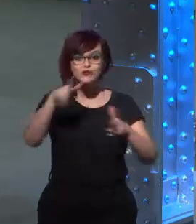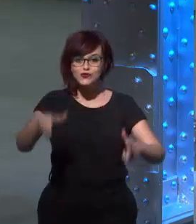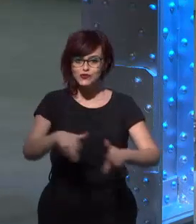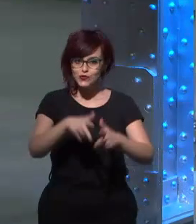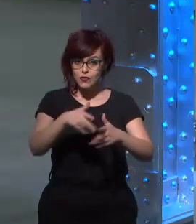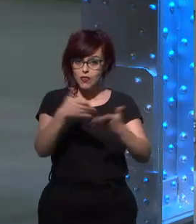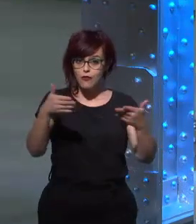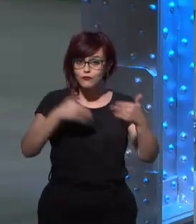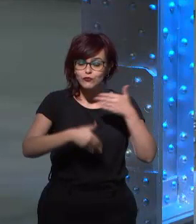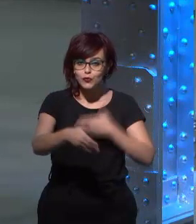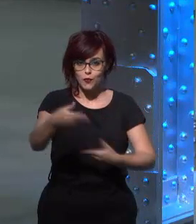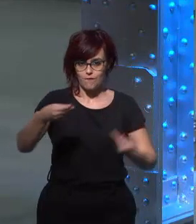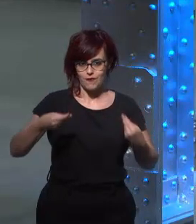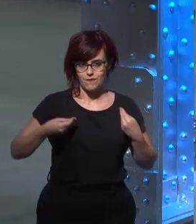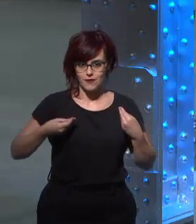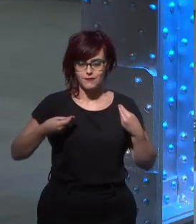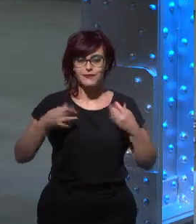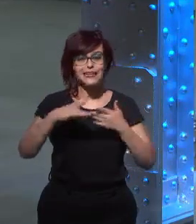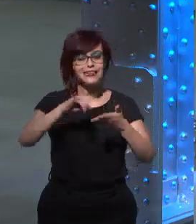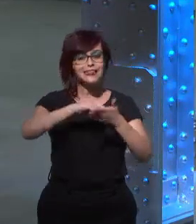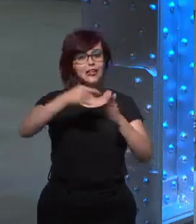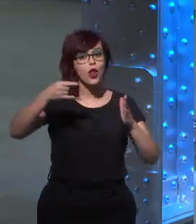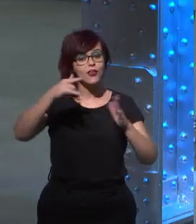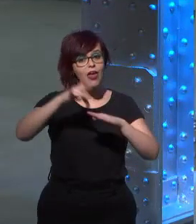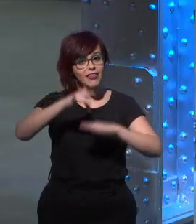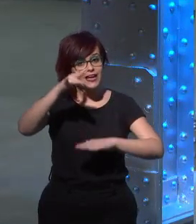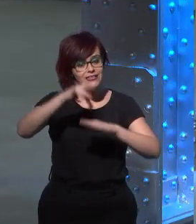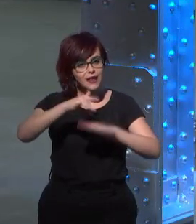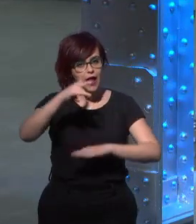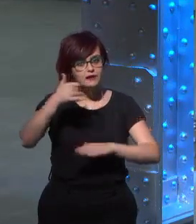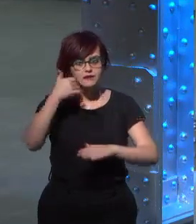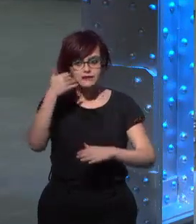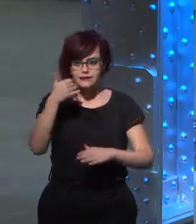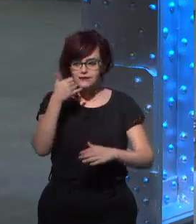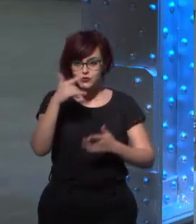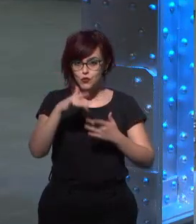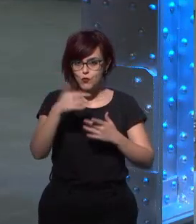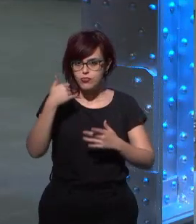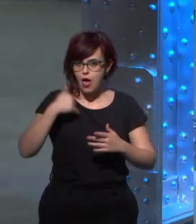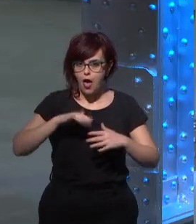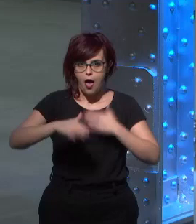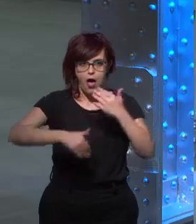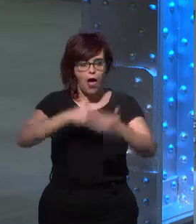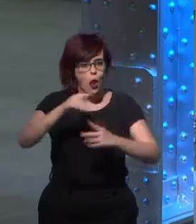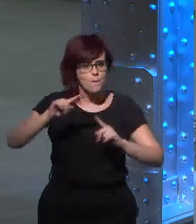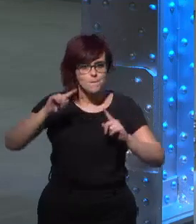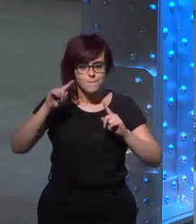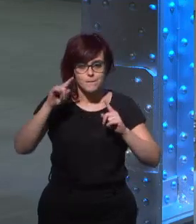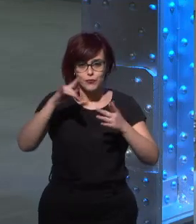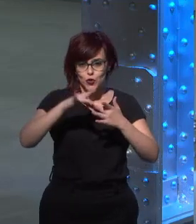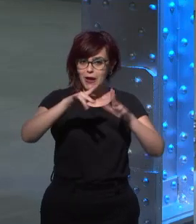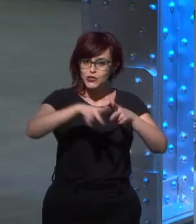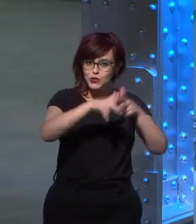que viviremos. Las tecnologías digitales constituyen hoy en día ya el primer motor de transformación de